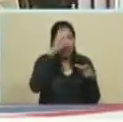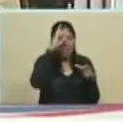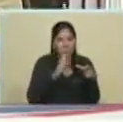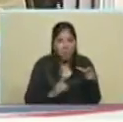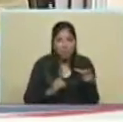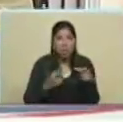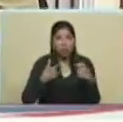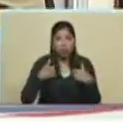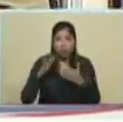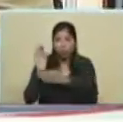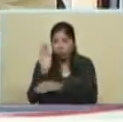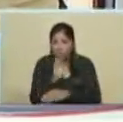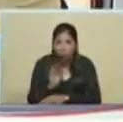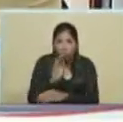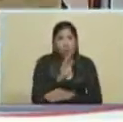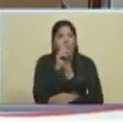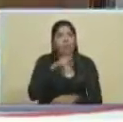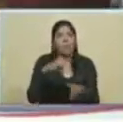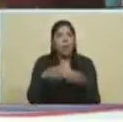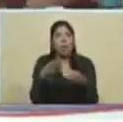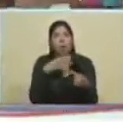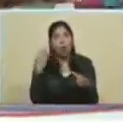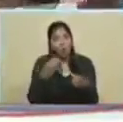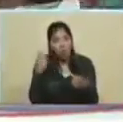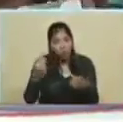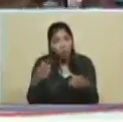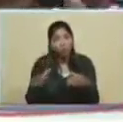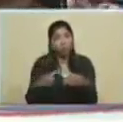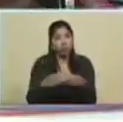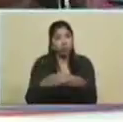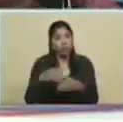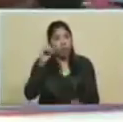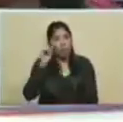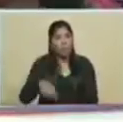discapacidad, a la juventud.